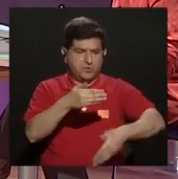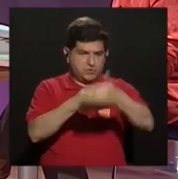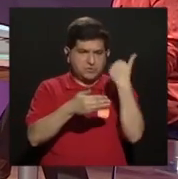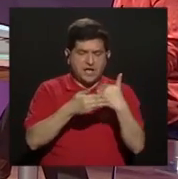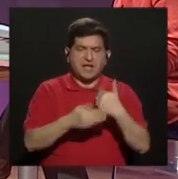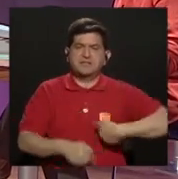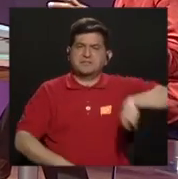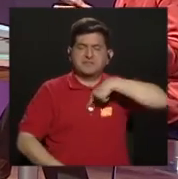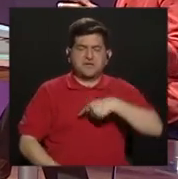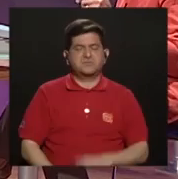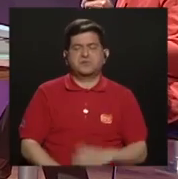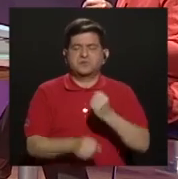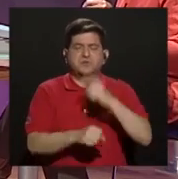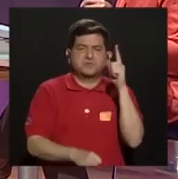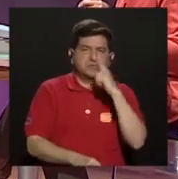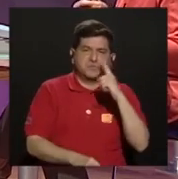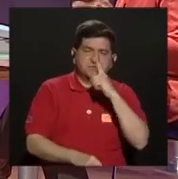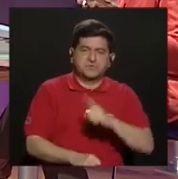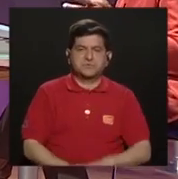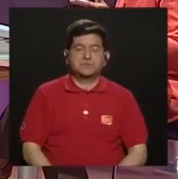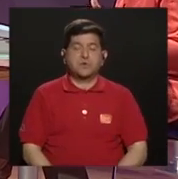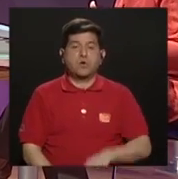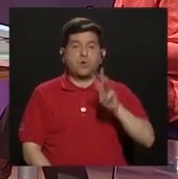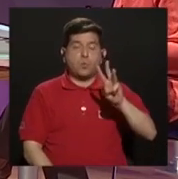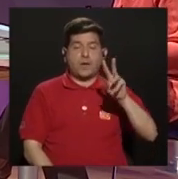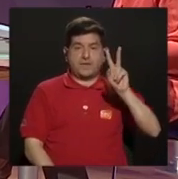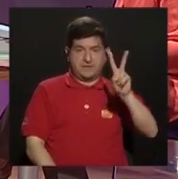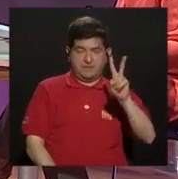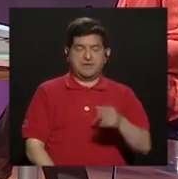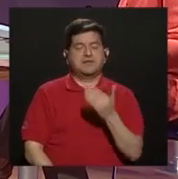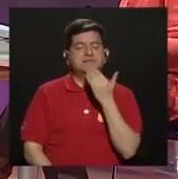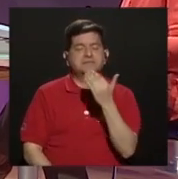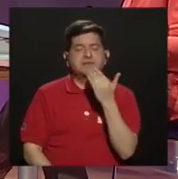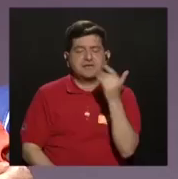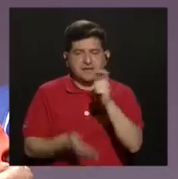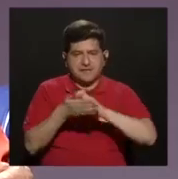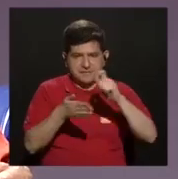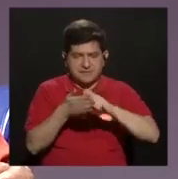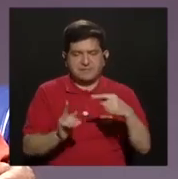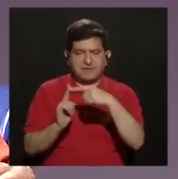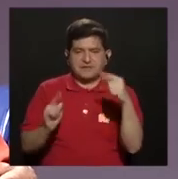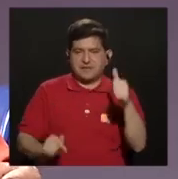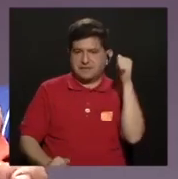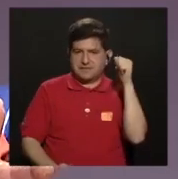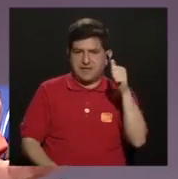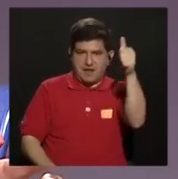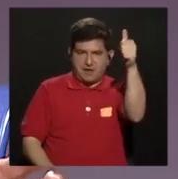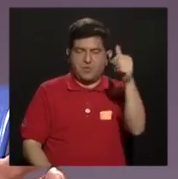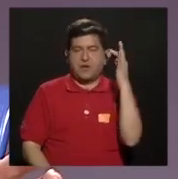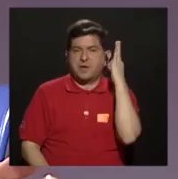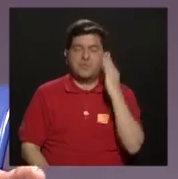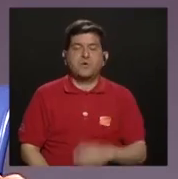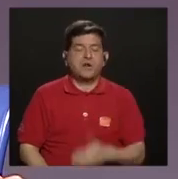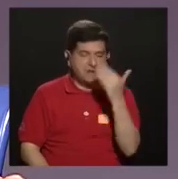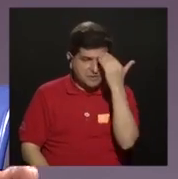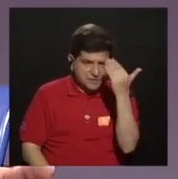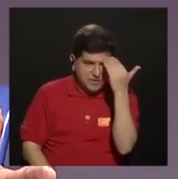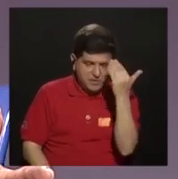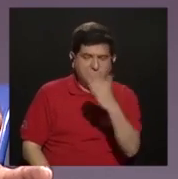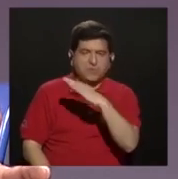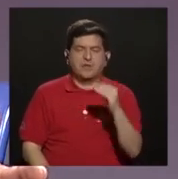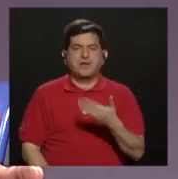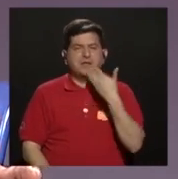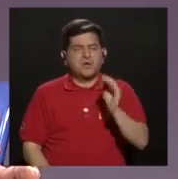enviarnos ahí. Por supuesto, Wendy Vanessa, muchas gracias por escribirnos desde Alajuela y nos manda un saludo a las chicas y lo malo de